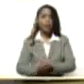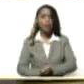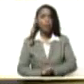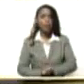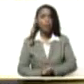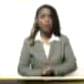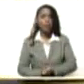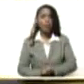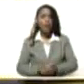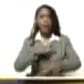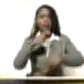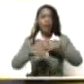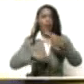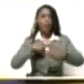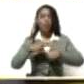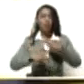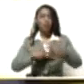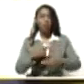de revolucionar.